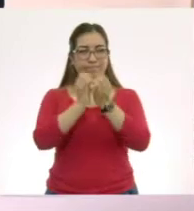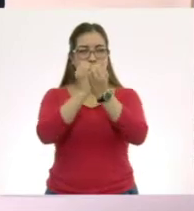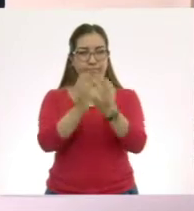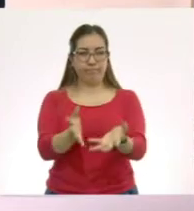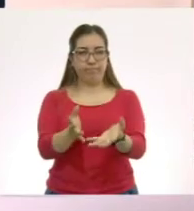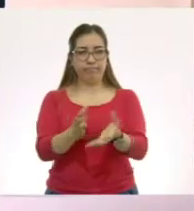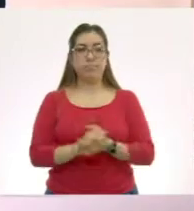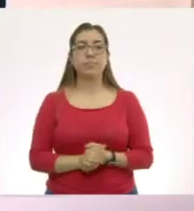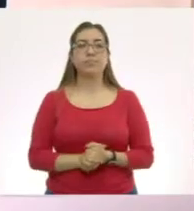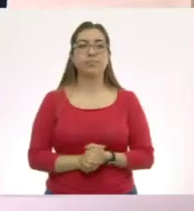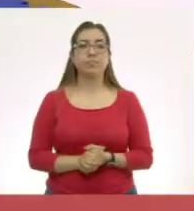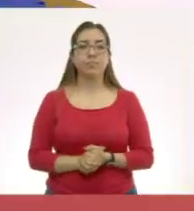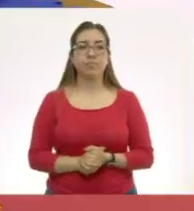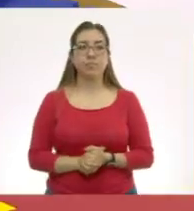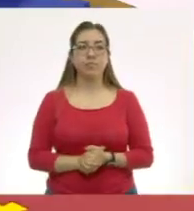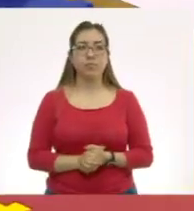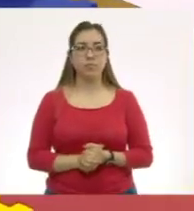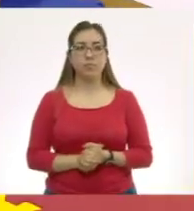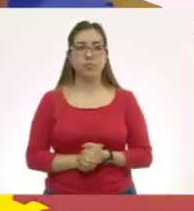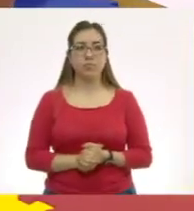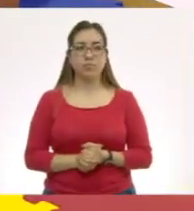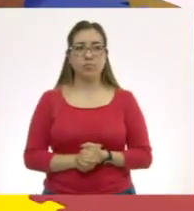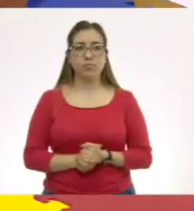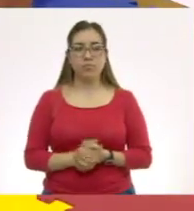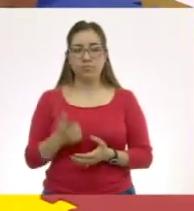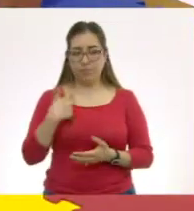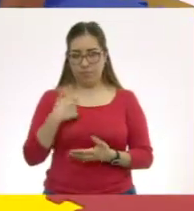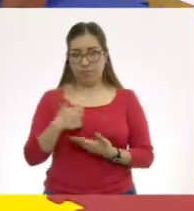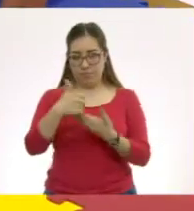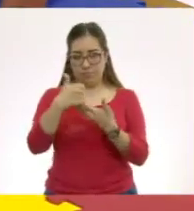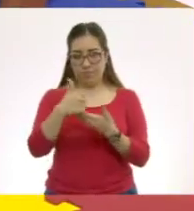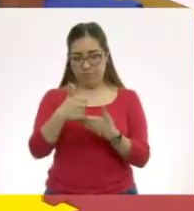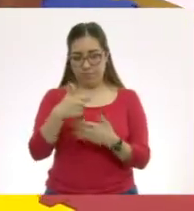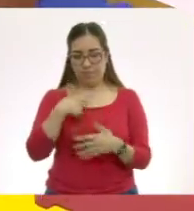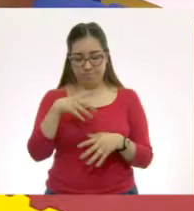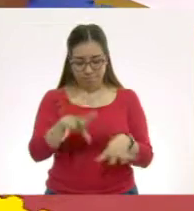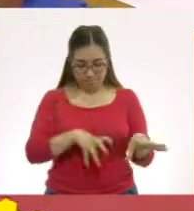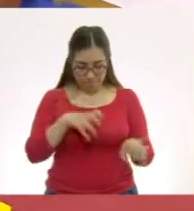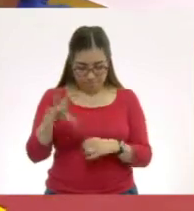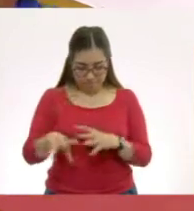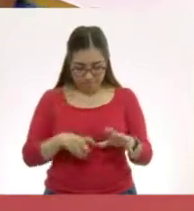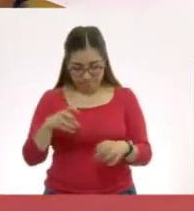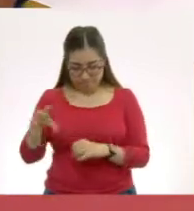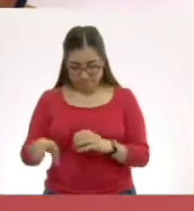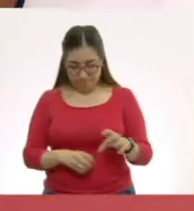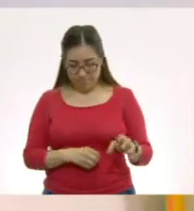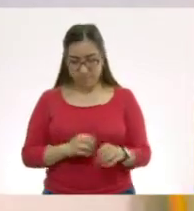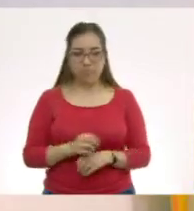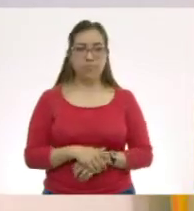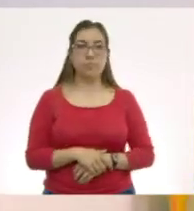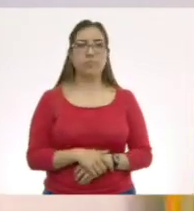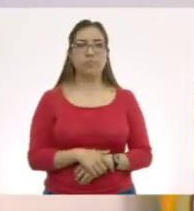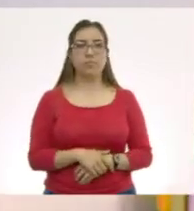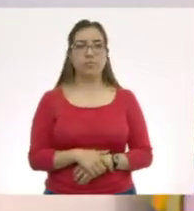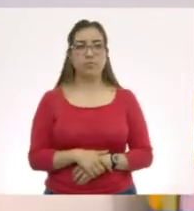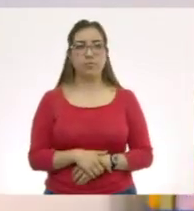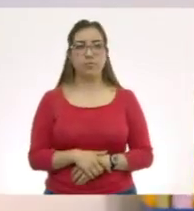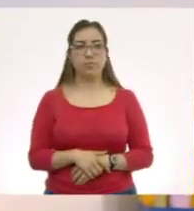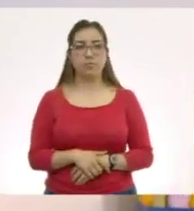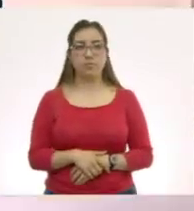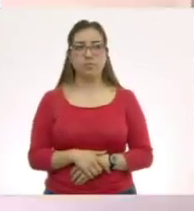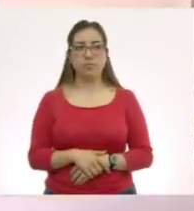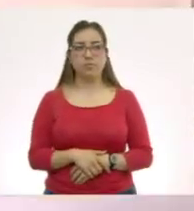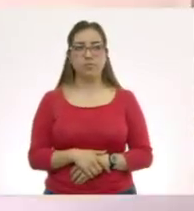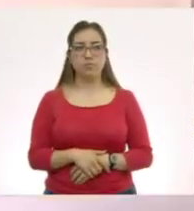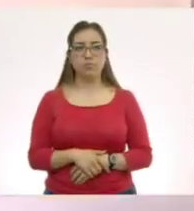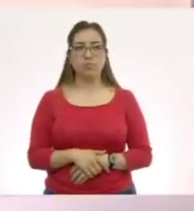Entonces... Y entonces, en lo que él recoge, yo voy a borrar aquí para que las niñas y los niños puedan volver a construir sus